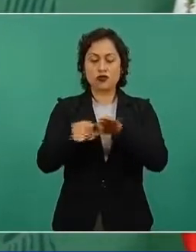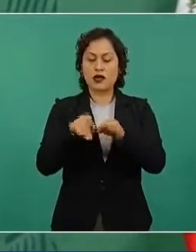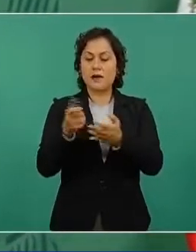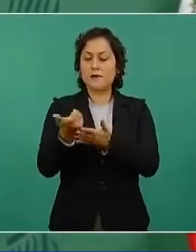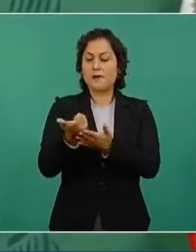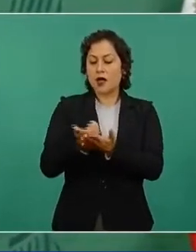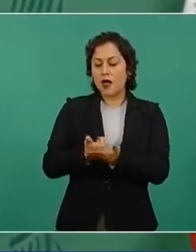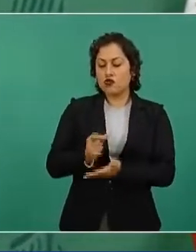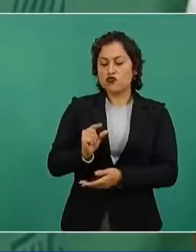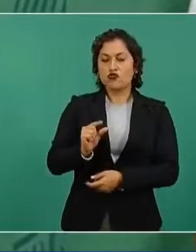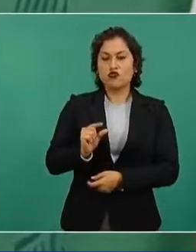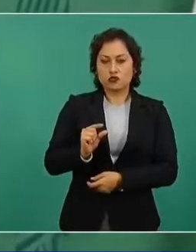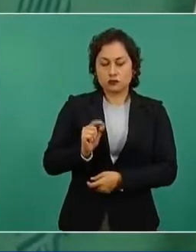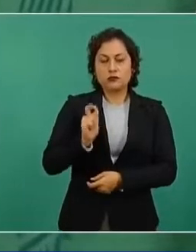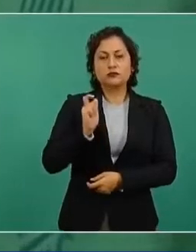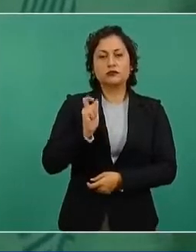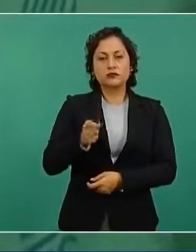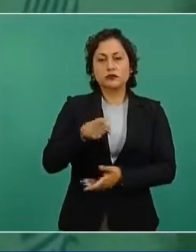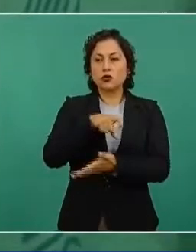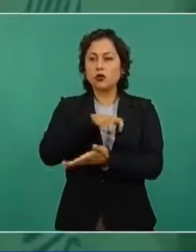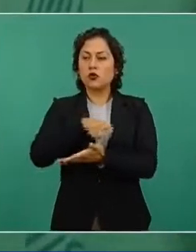50 kilos de tortilla.